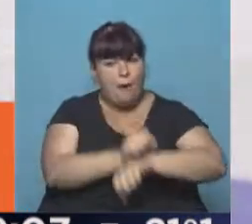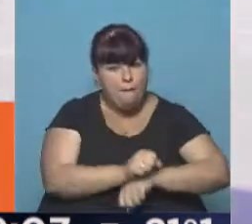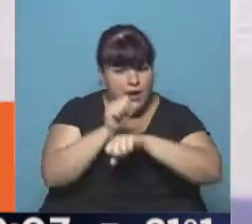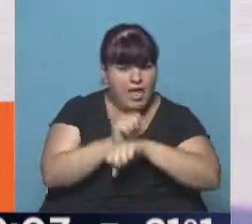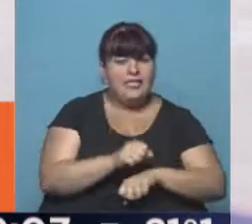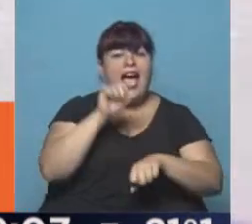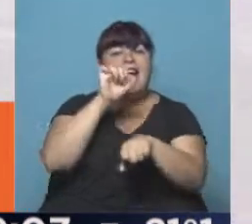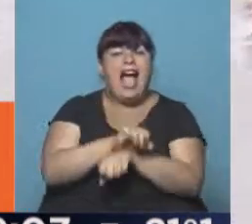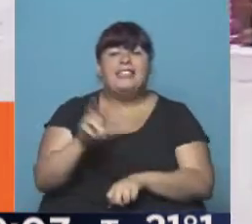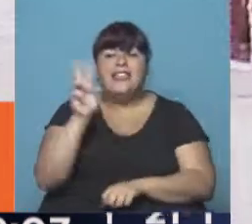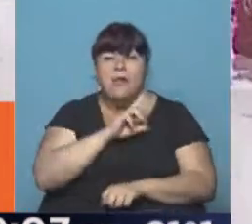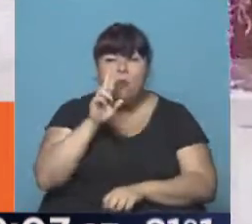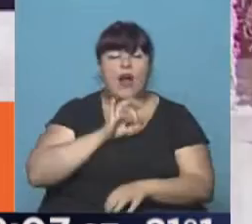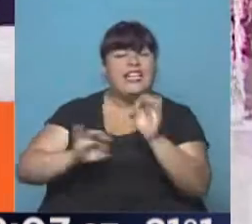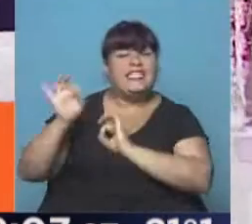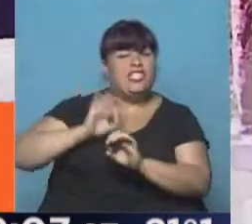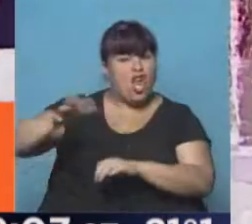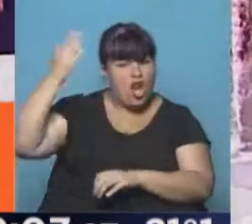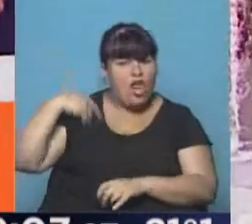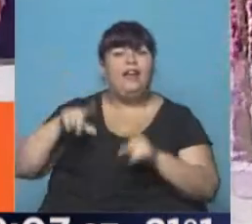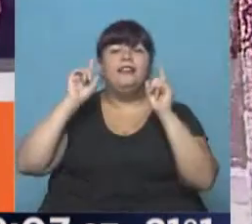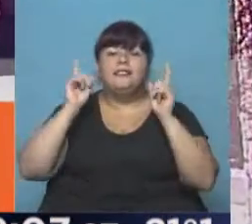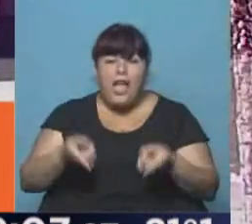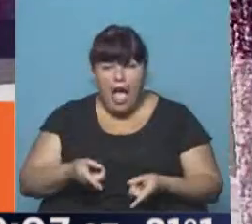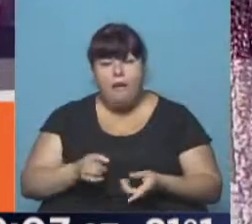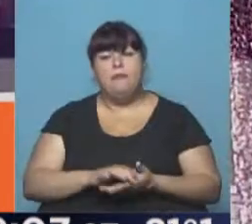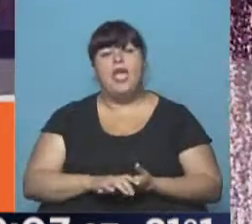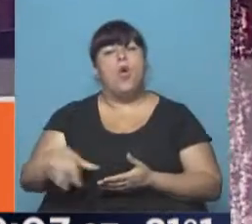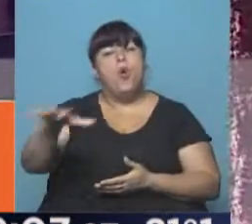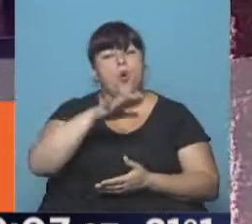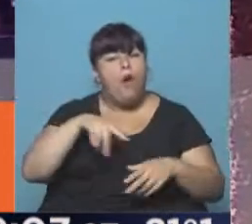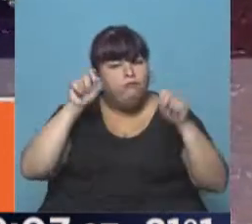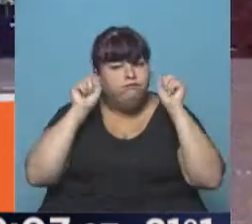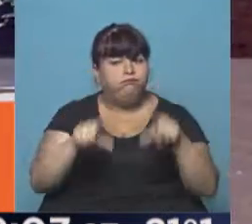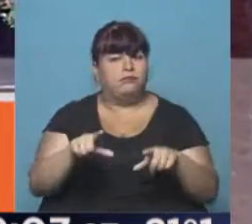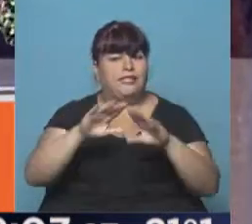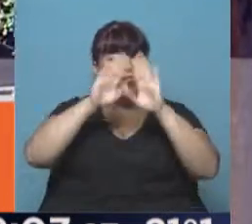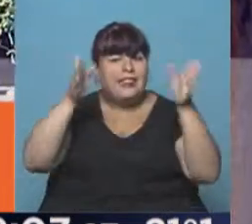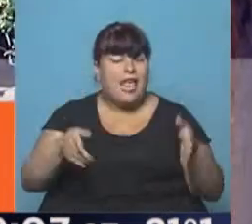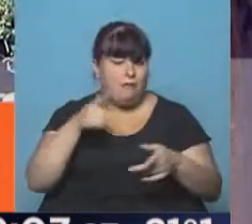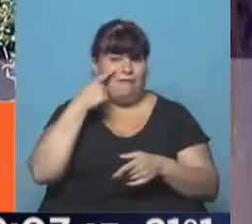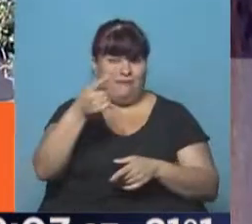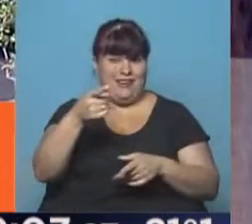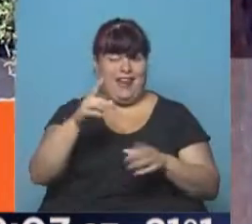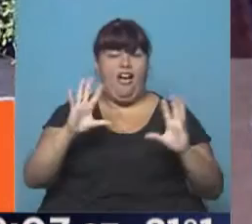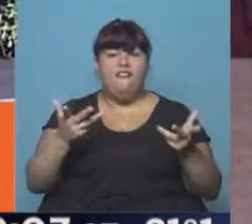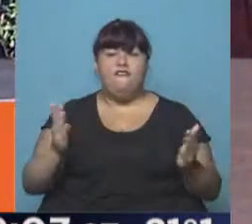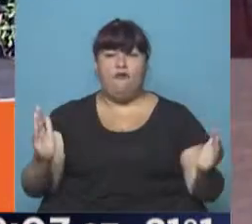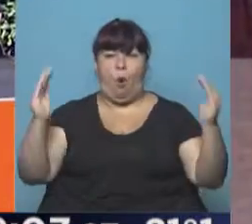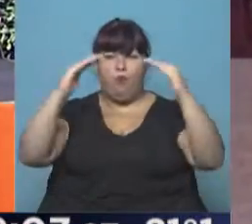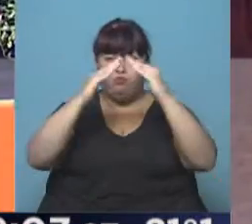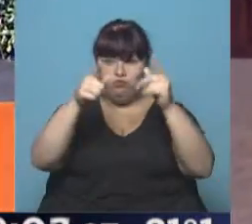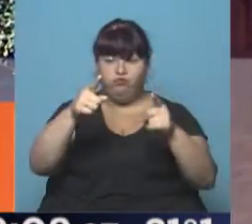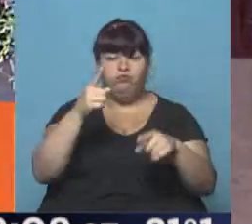detención, cárcel de mujeres en los siglos pasados y también, por supuesto, lugar característico, templo. Y claro, allí vemos la